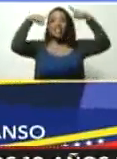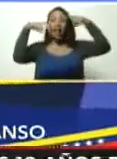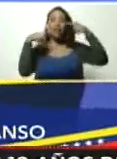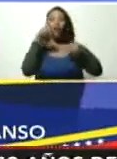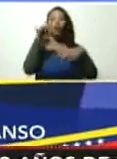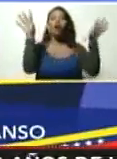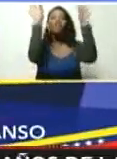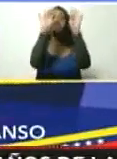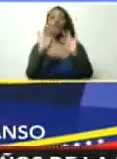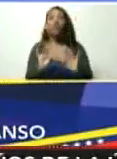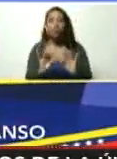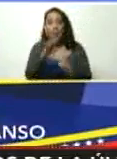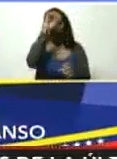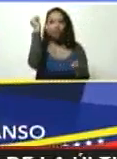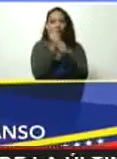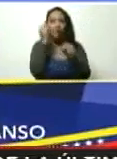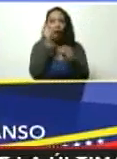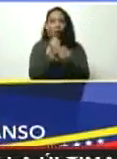trabajo.